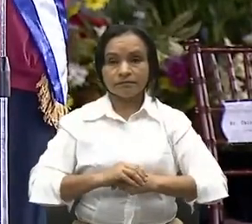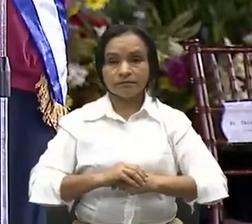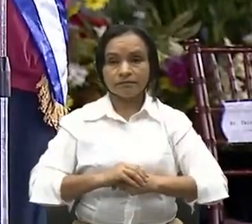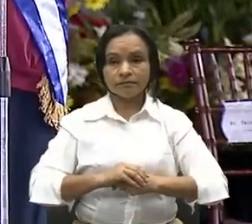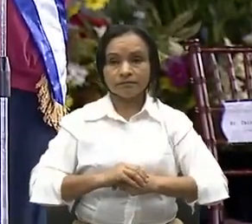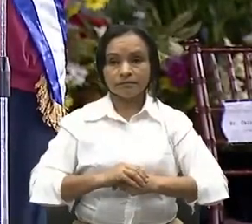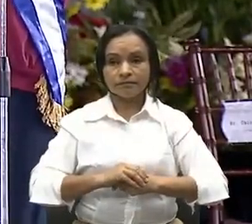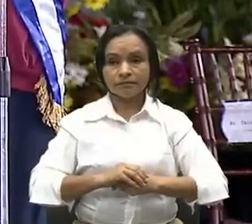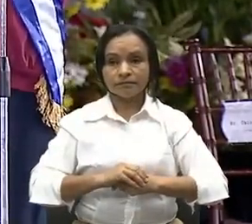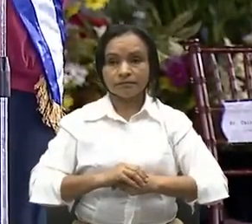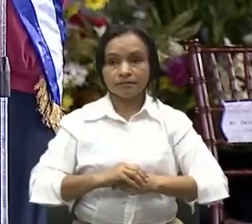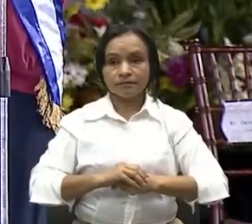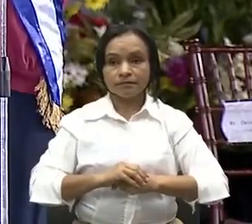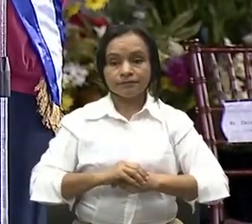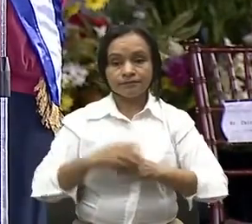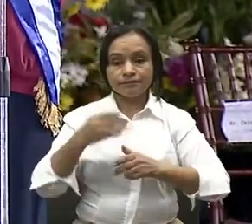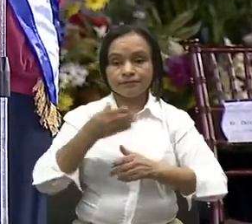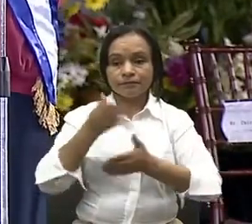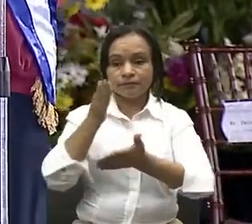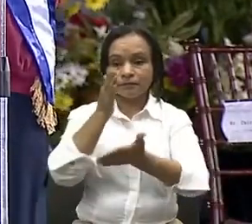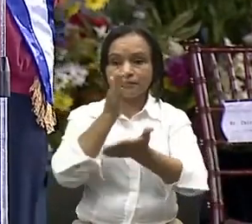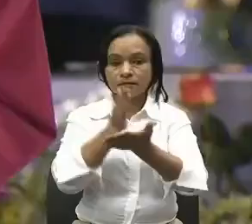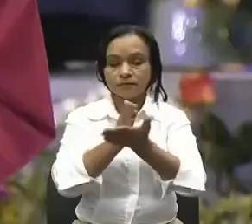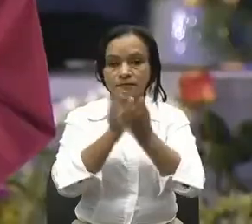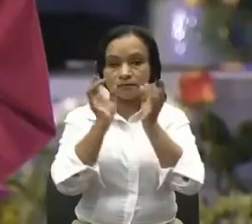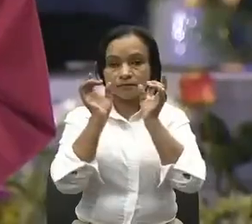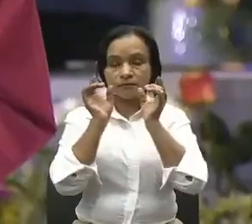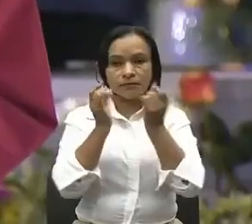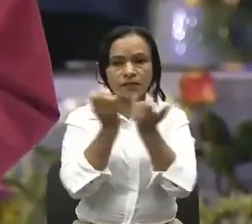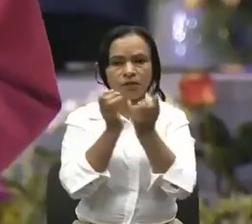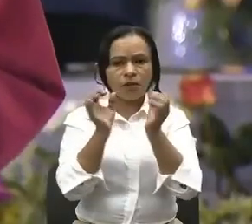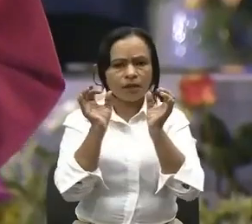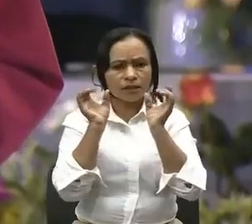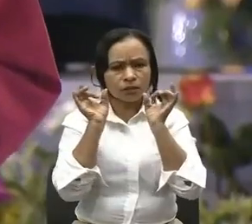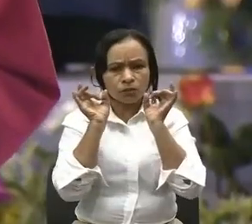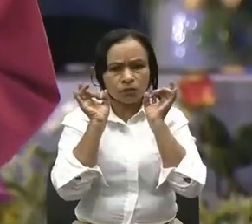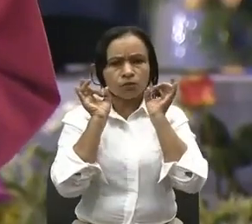Pero mientras tomaba esas decisiones que sorprendían al mundo,